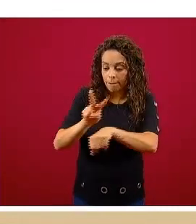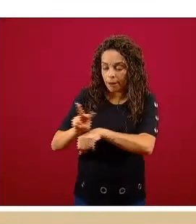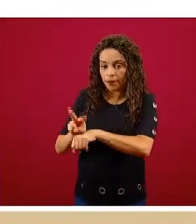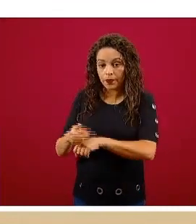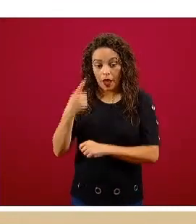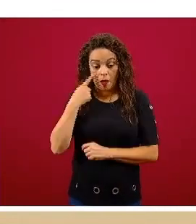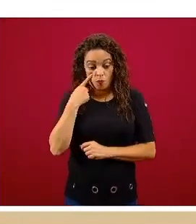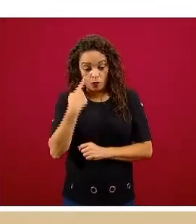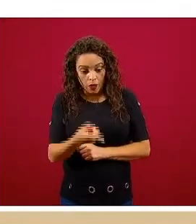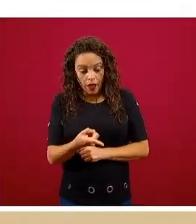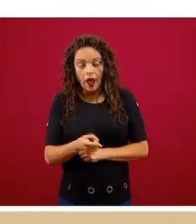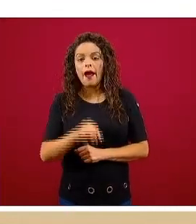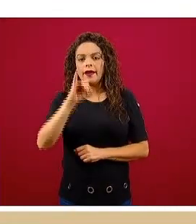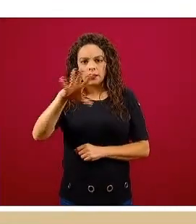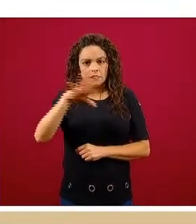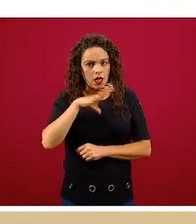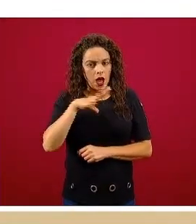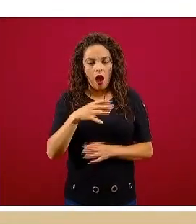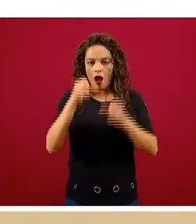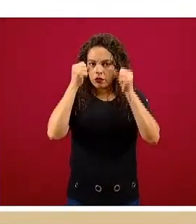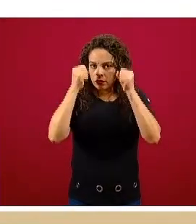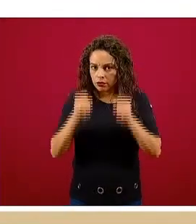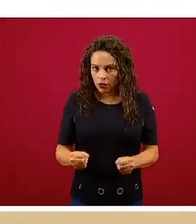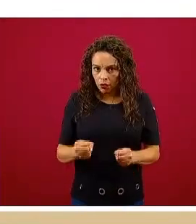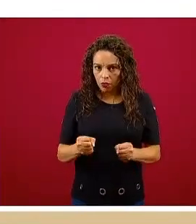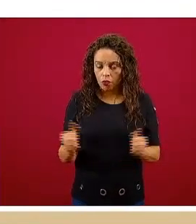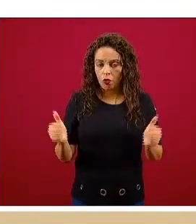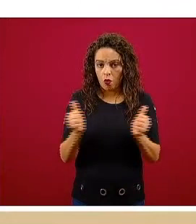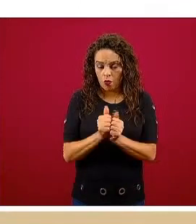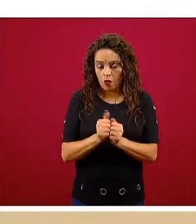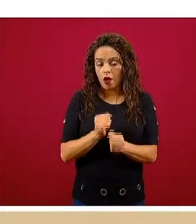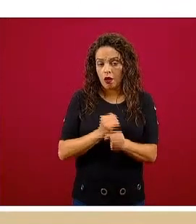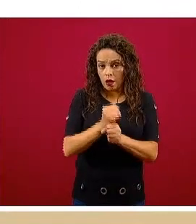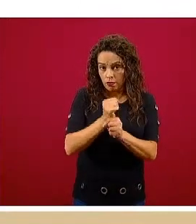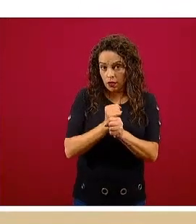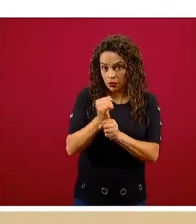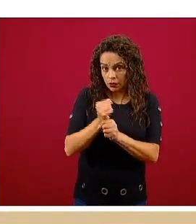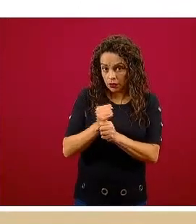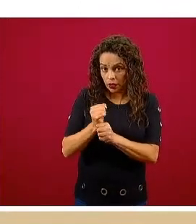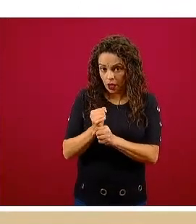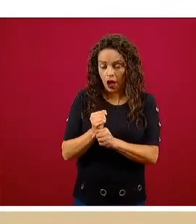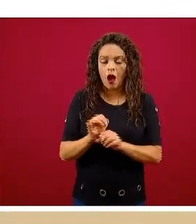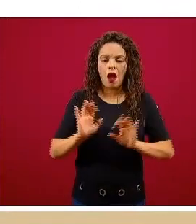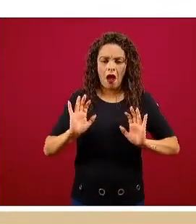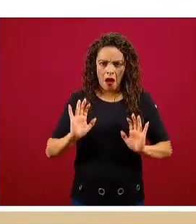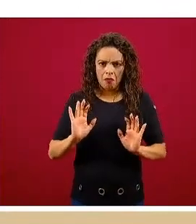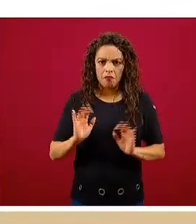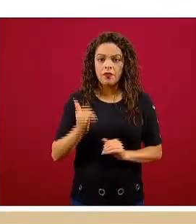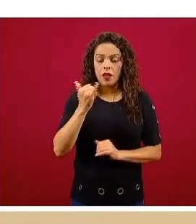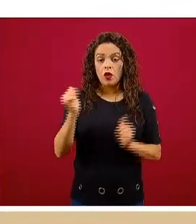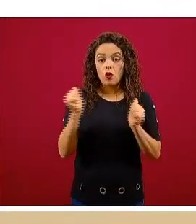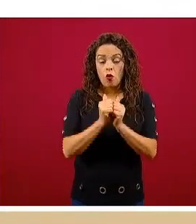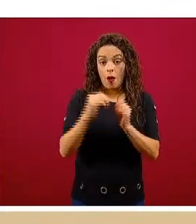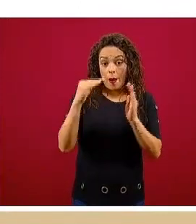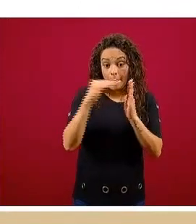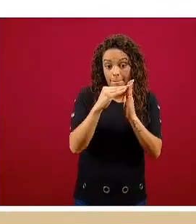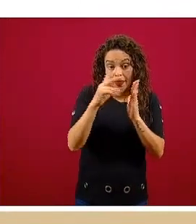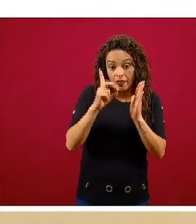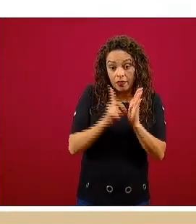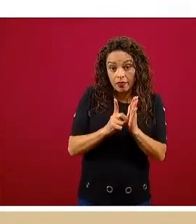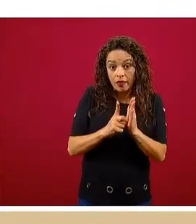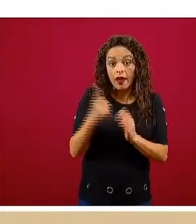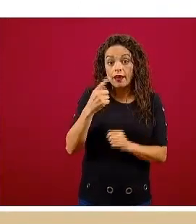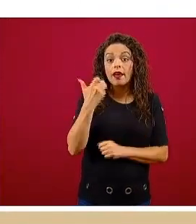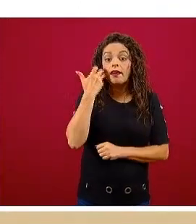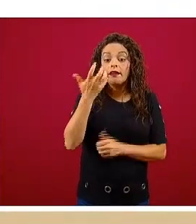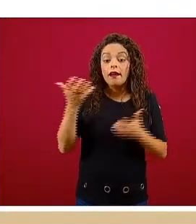la justificación para proponer la investigación que se quiere plantear y que metodológicamente lo que se quiere hacer en